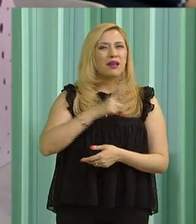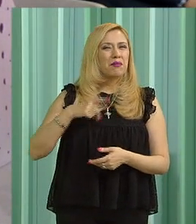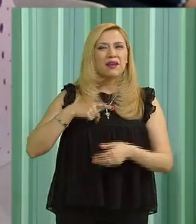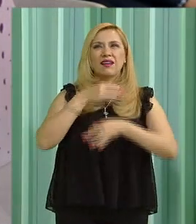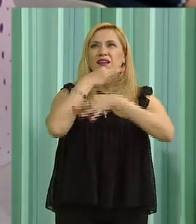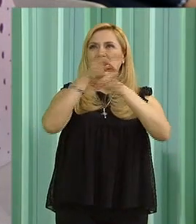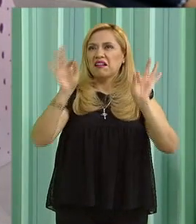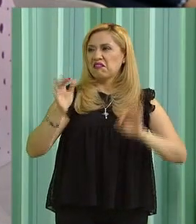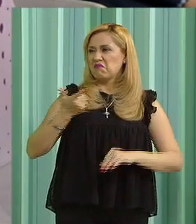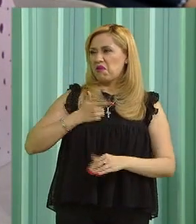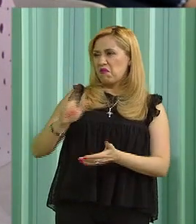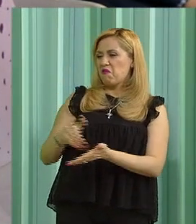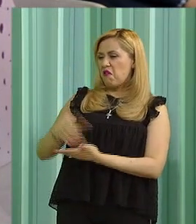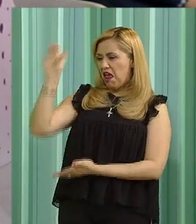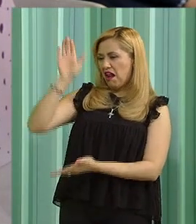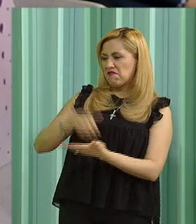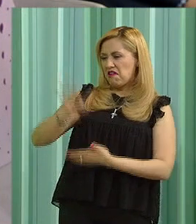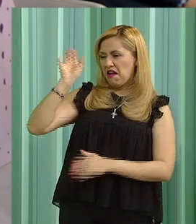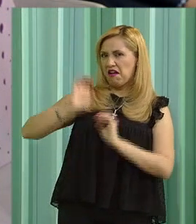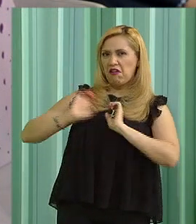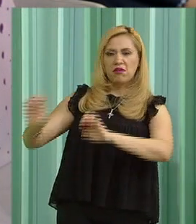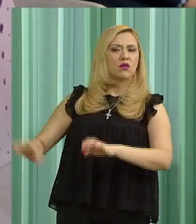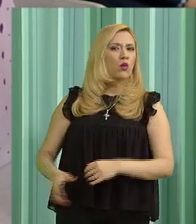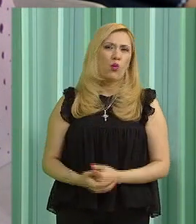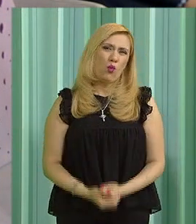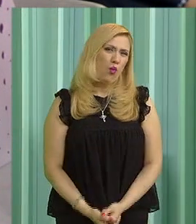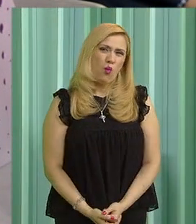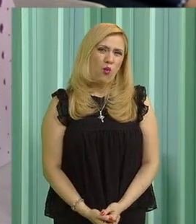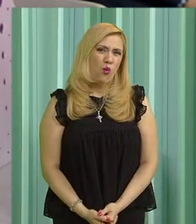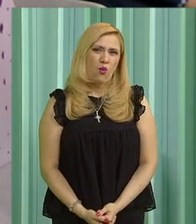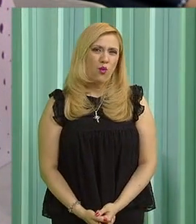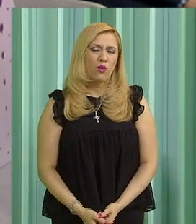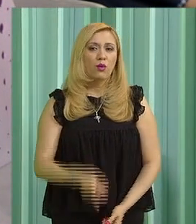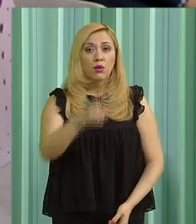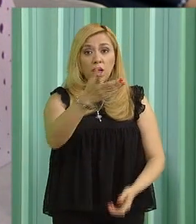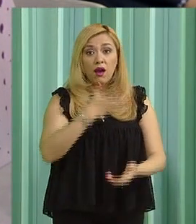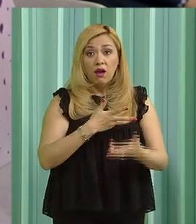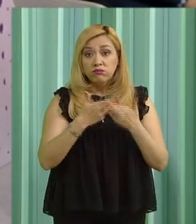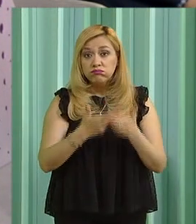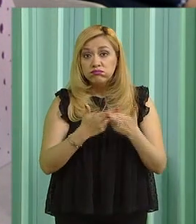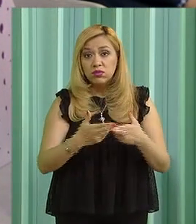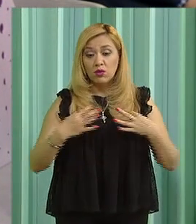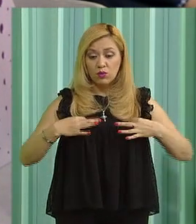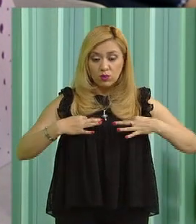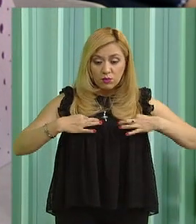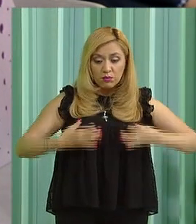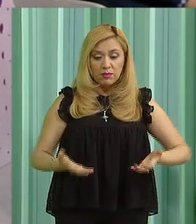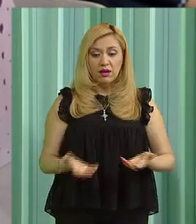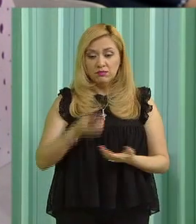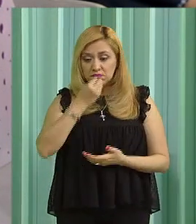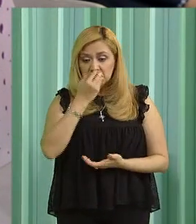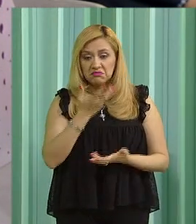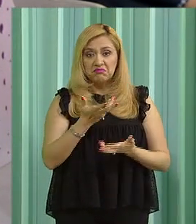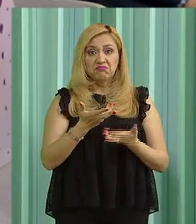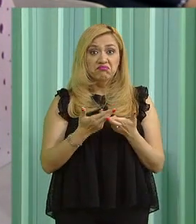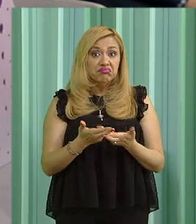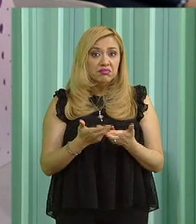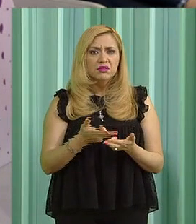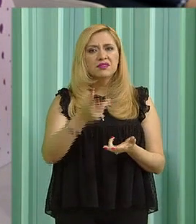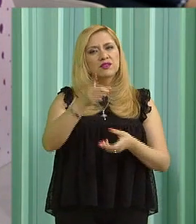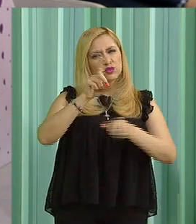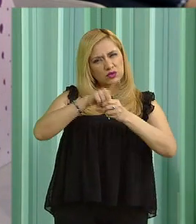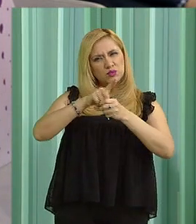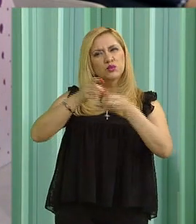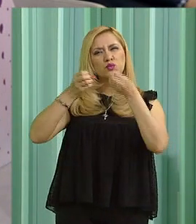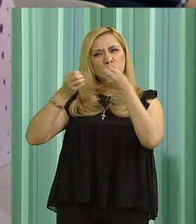xenofóbicas, podemos, no sé, donar, ¿no? Si nos sobra de nuestras casas, ¿no? Hay muchas cosas que podemos hacer, ¿no? Entonces, justo como estos